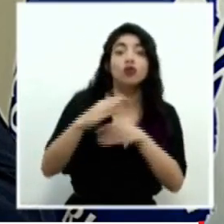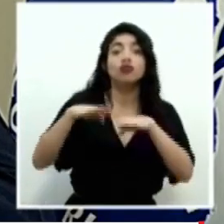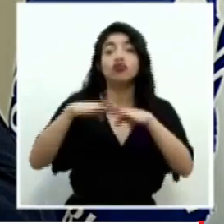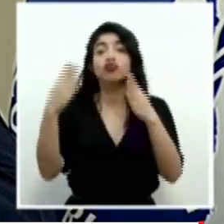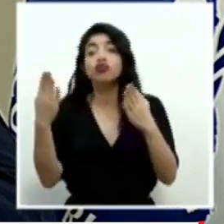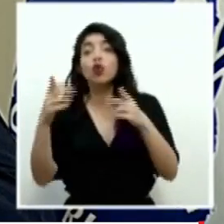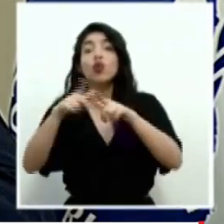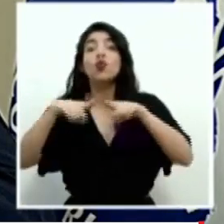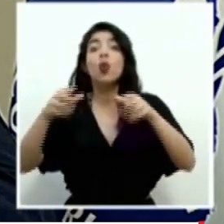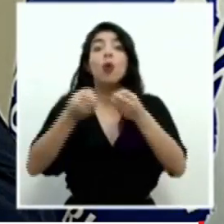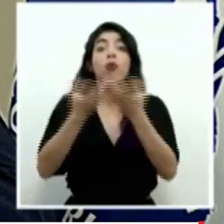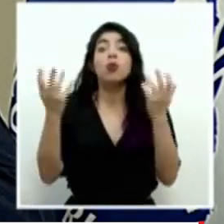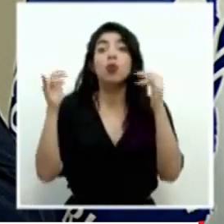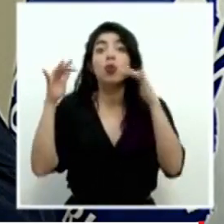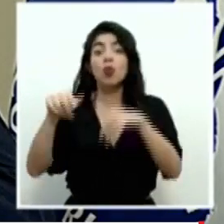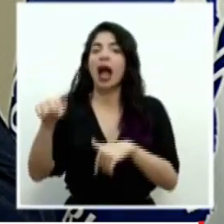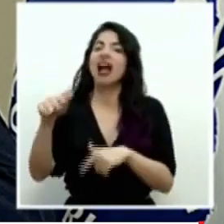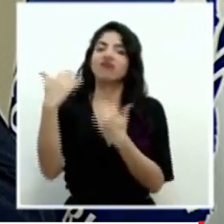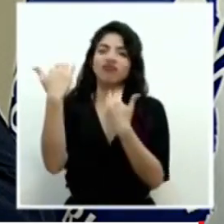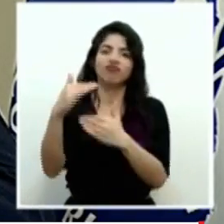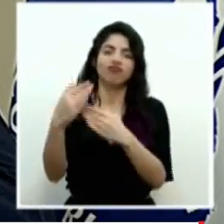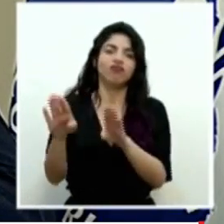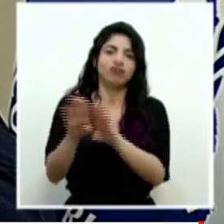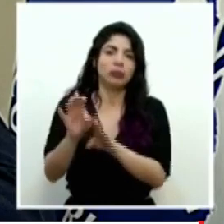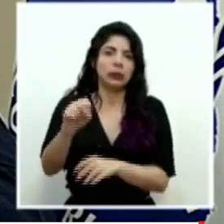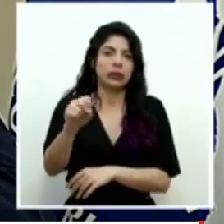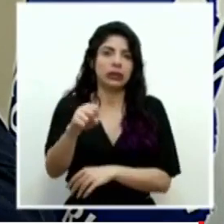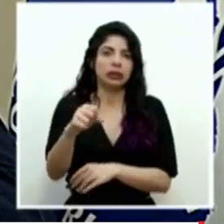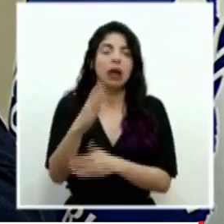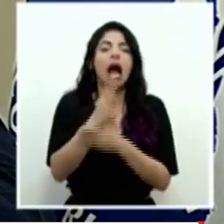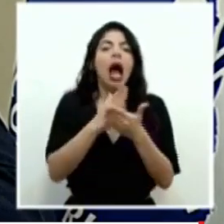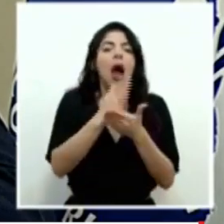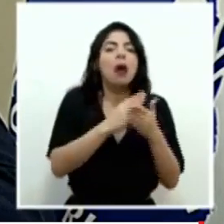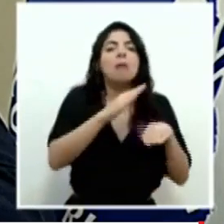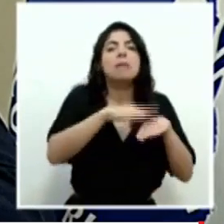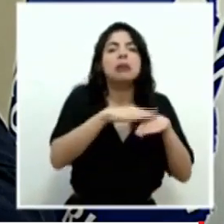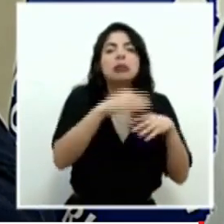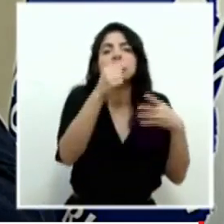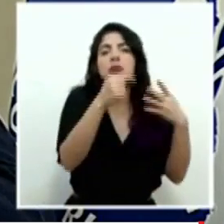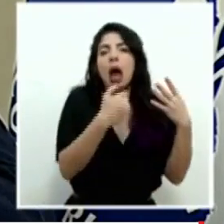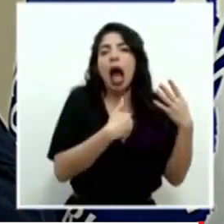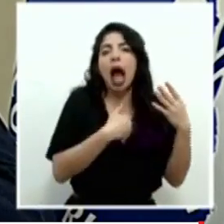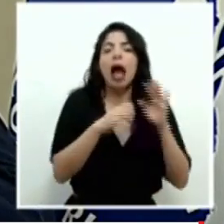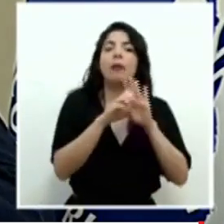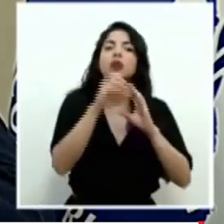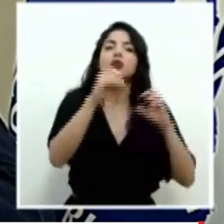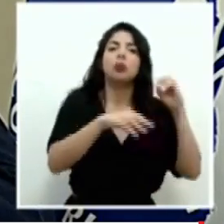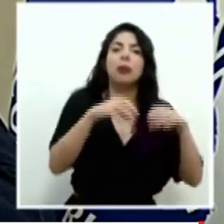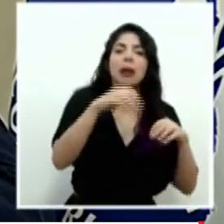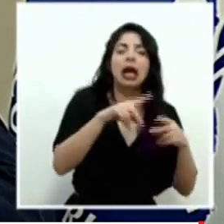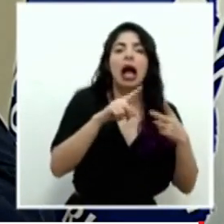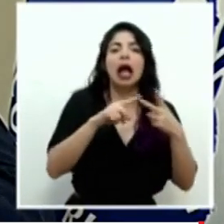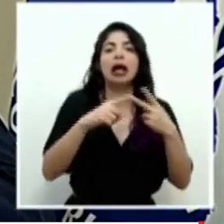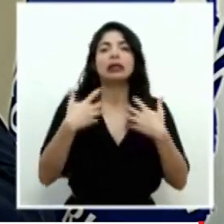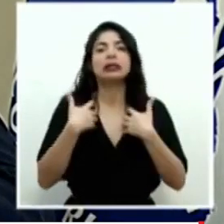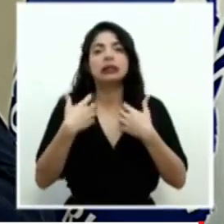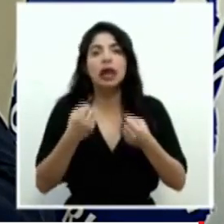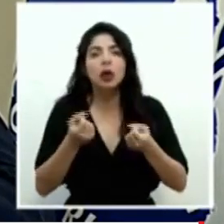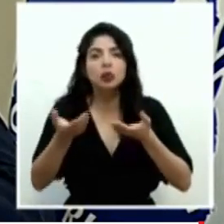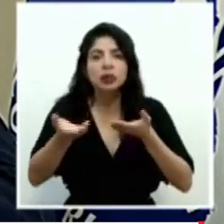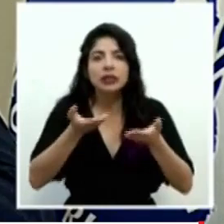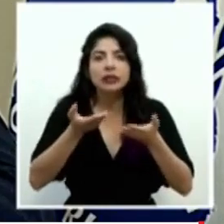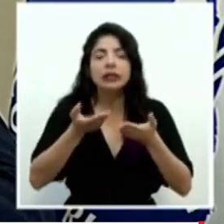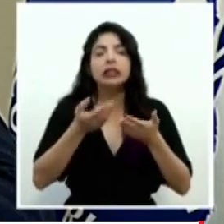que atienden público en general, con algunas excepciones, como ustedes ya saben, obviamente supermercados, servicios de salud,